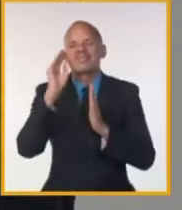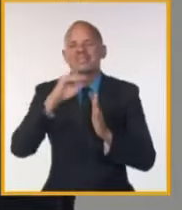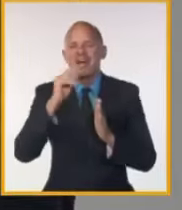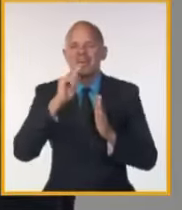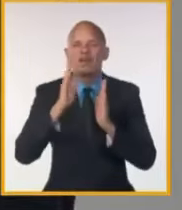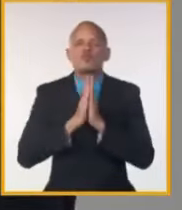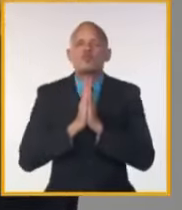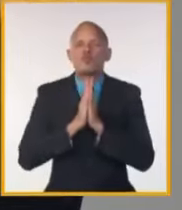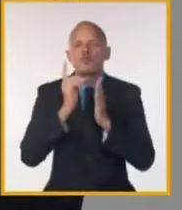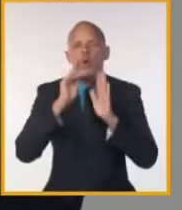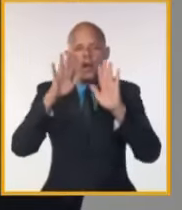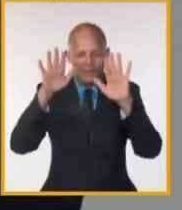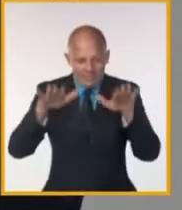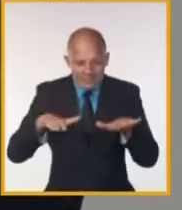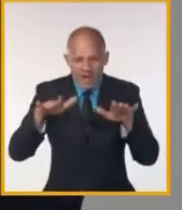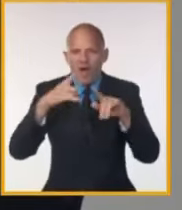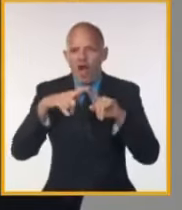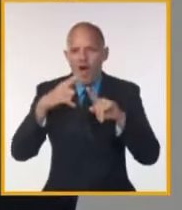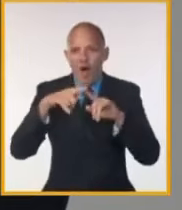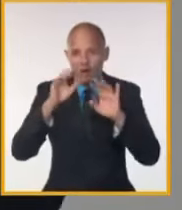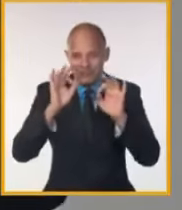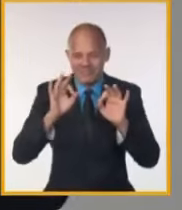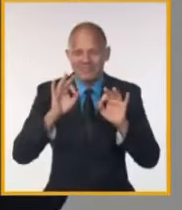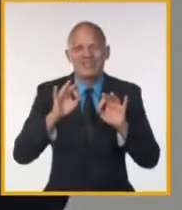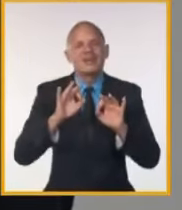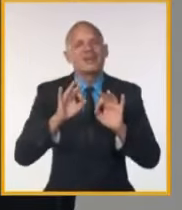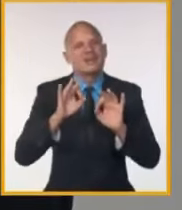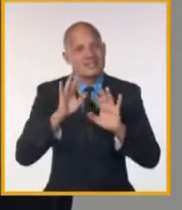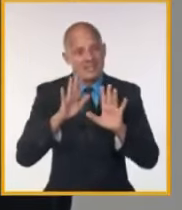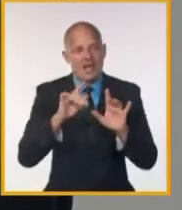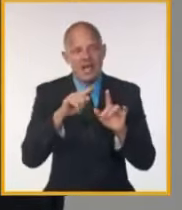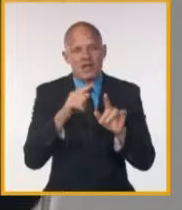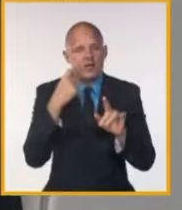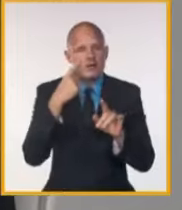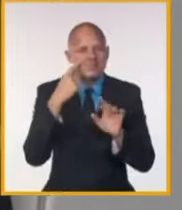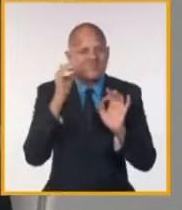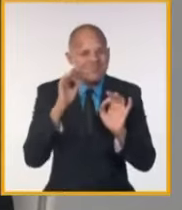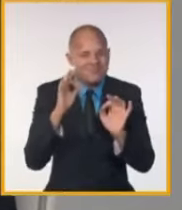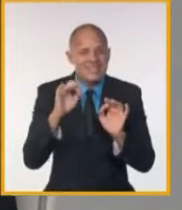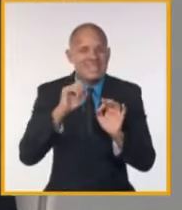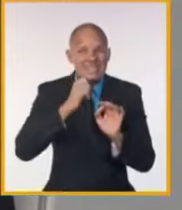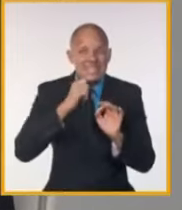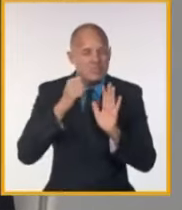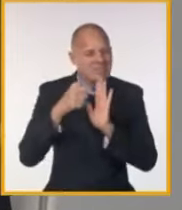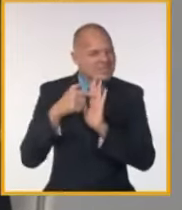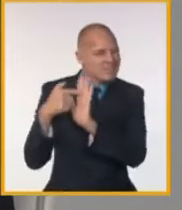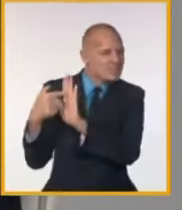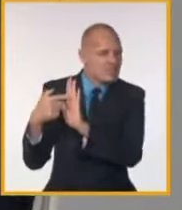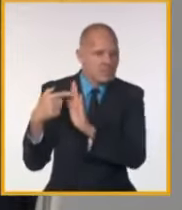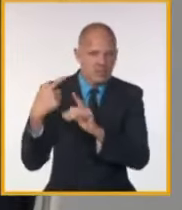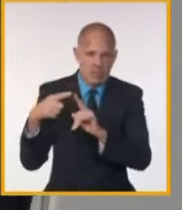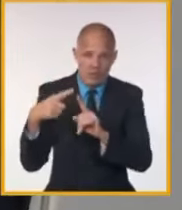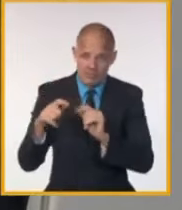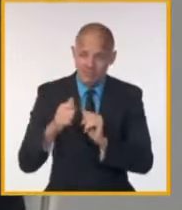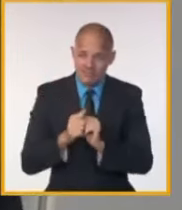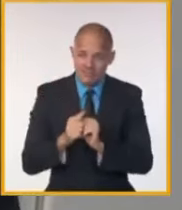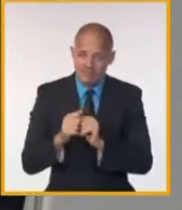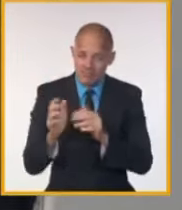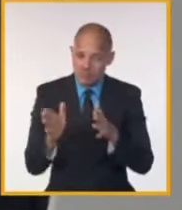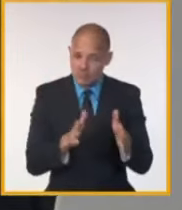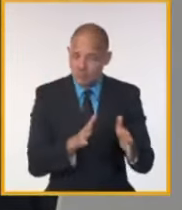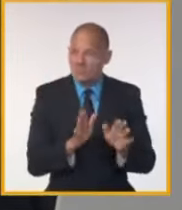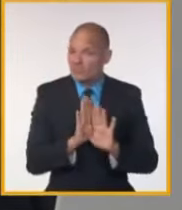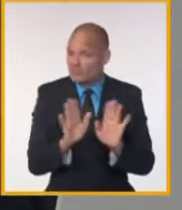este movimiento china logró respaldando y neutralizar el conflicto y